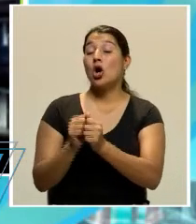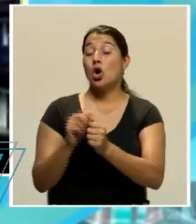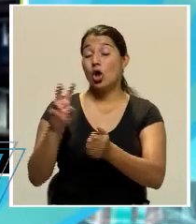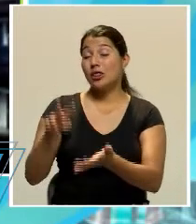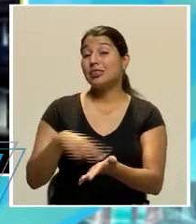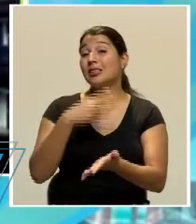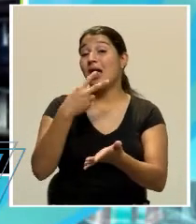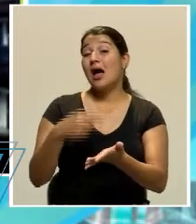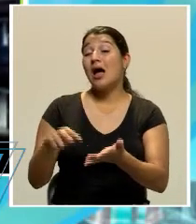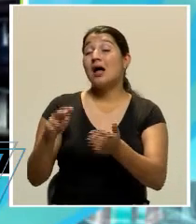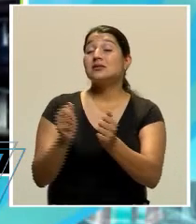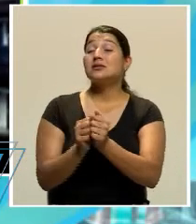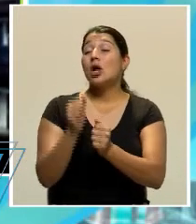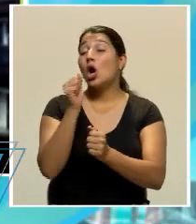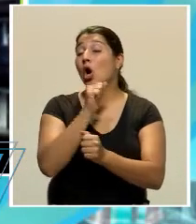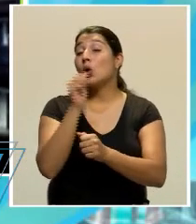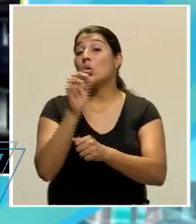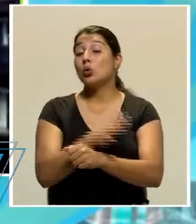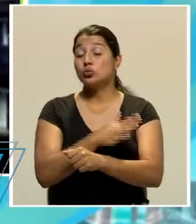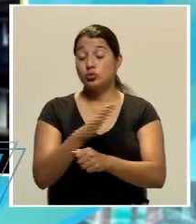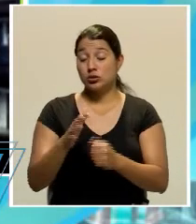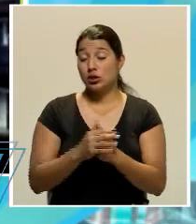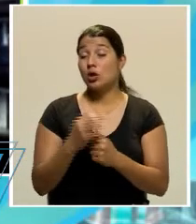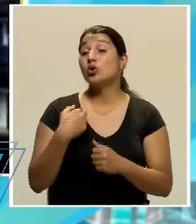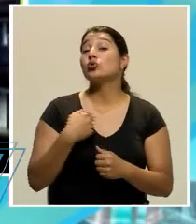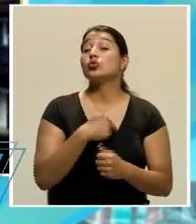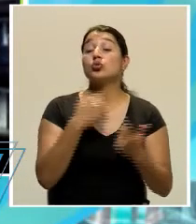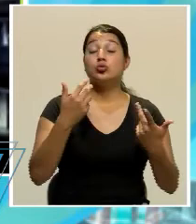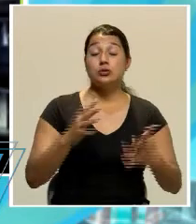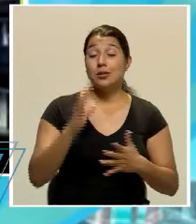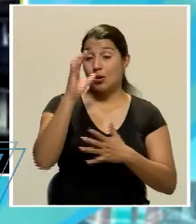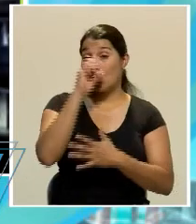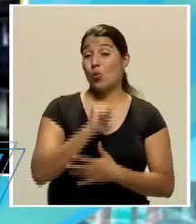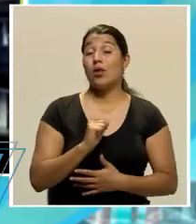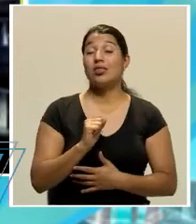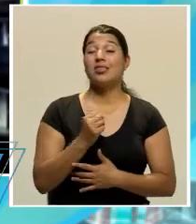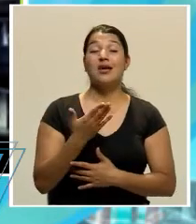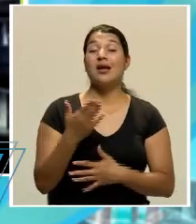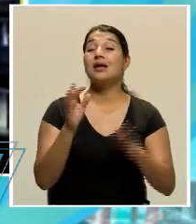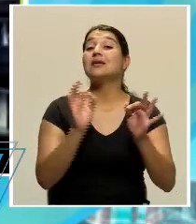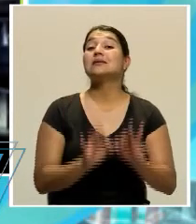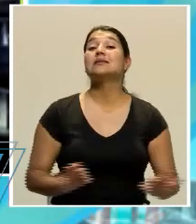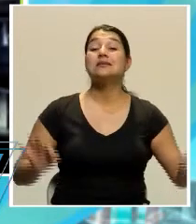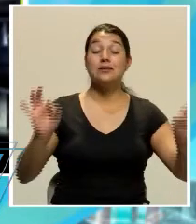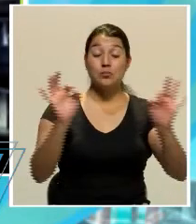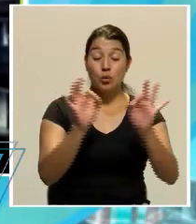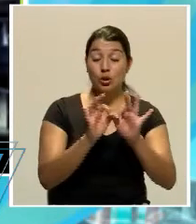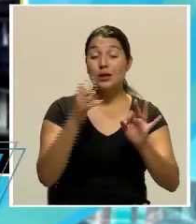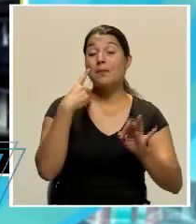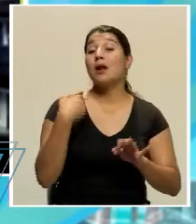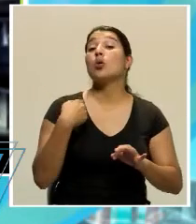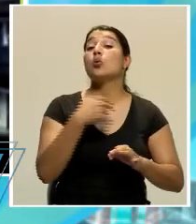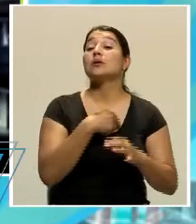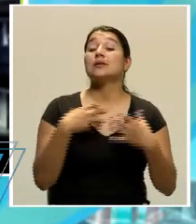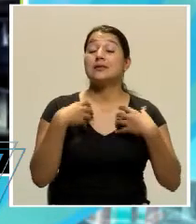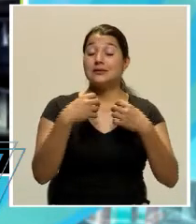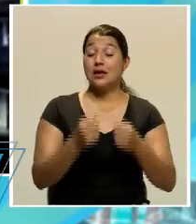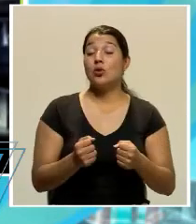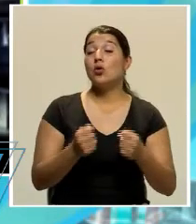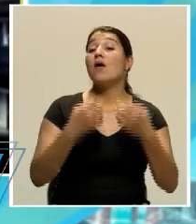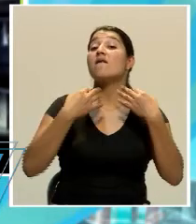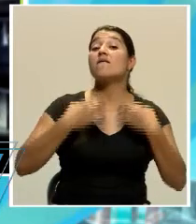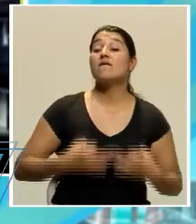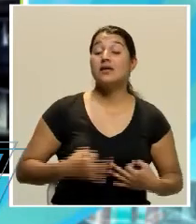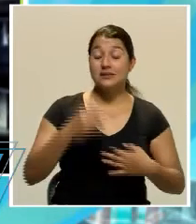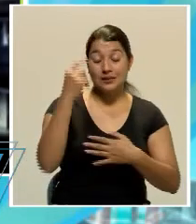danza, a los conciertos, o sea, nos hemos dado cuenta que importante es para nuestra salud física, mental,